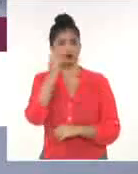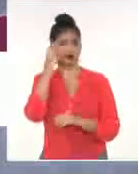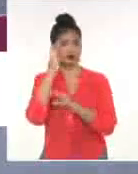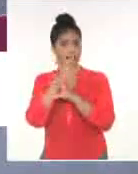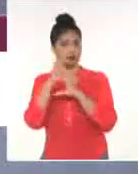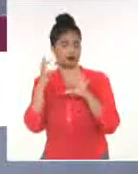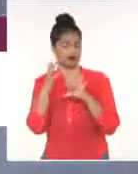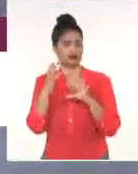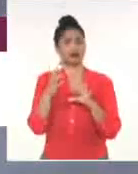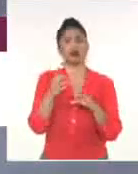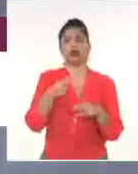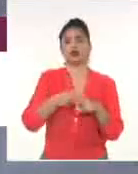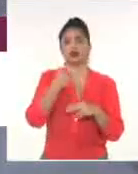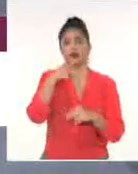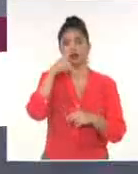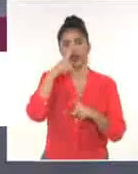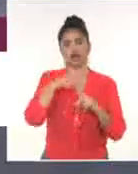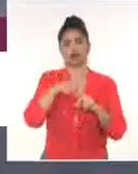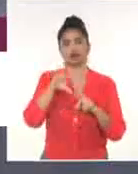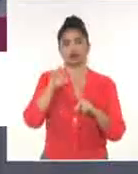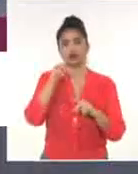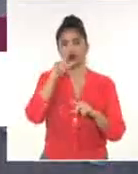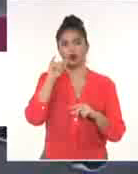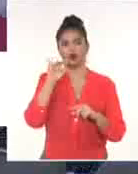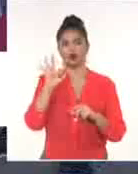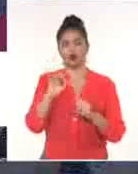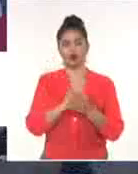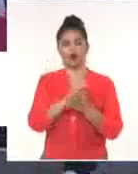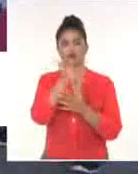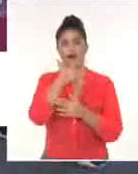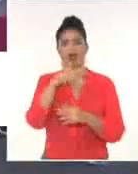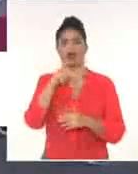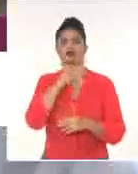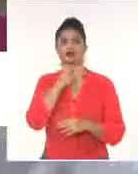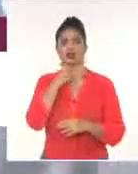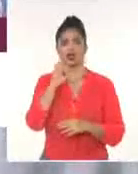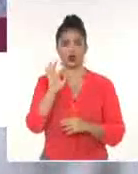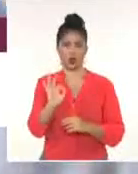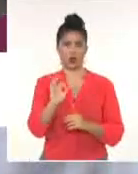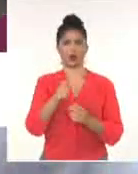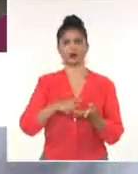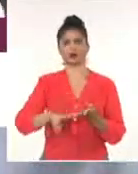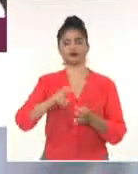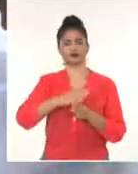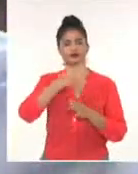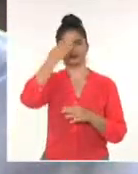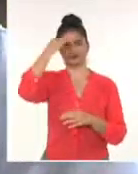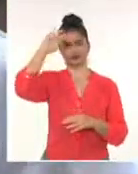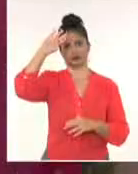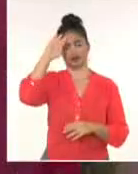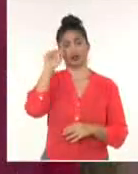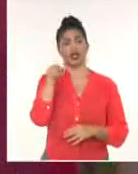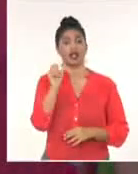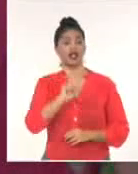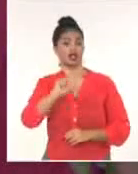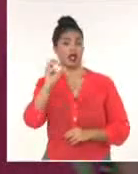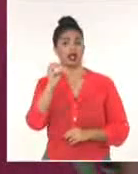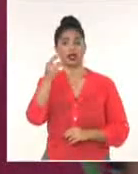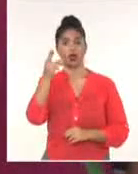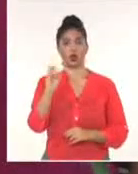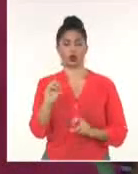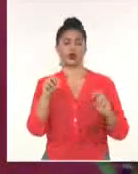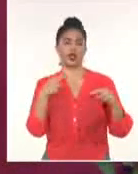Antonio Maceo Grajales de Santiago de Cuba, quien se alzó con la medalla de oro en la Olimpiada Iberoamericana de Biología junto